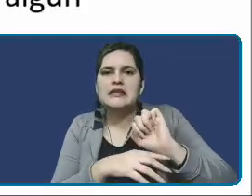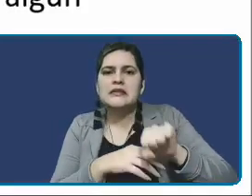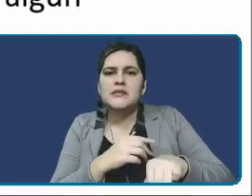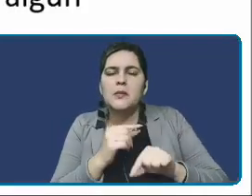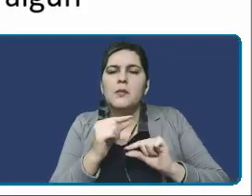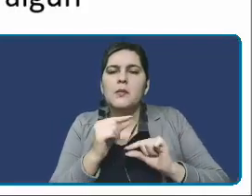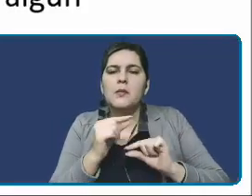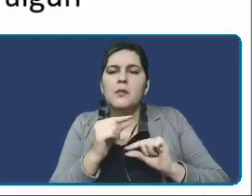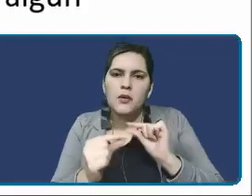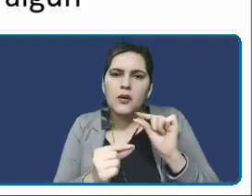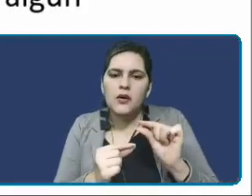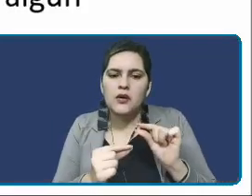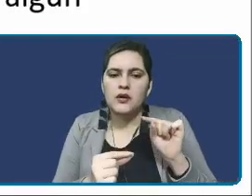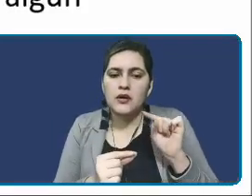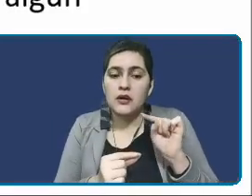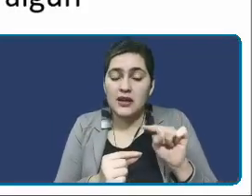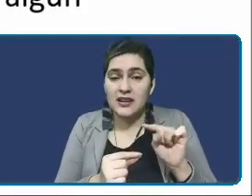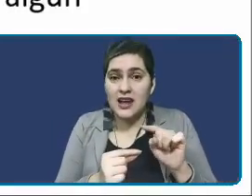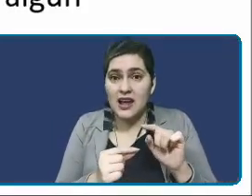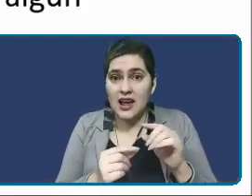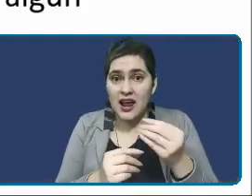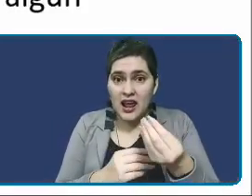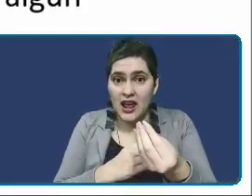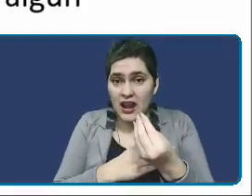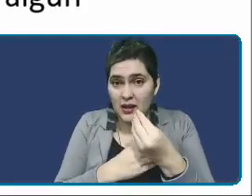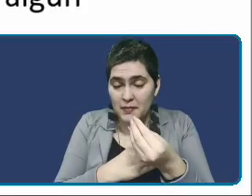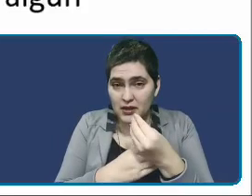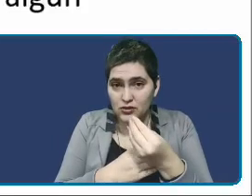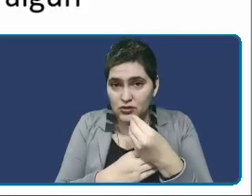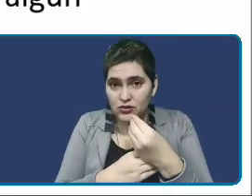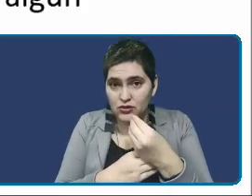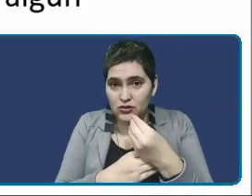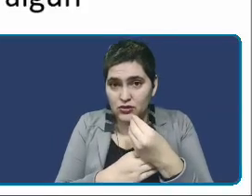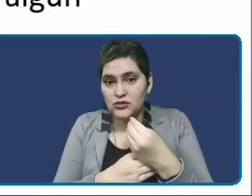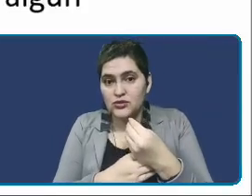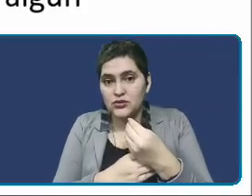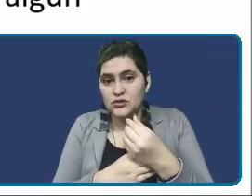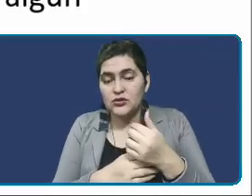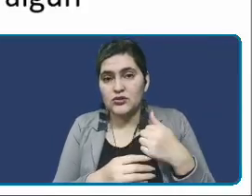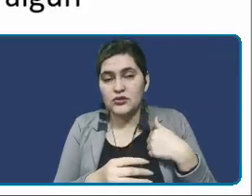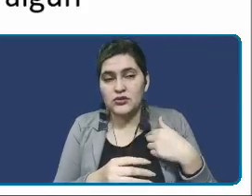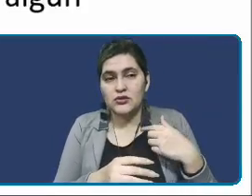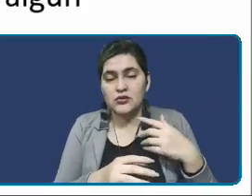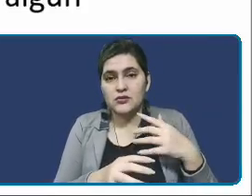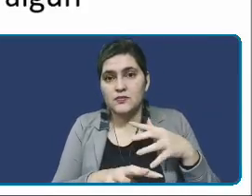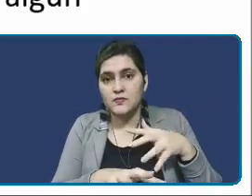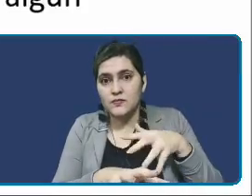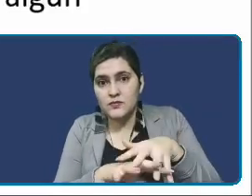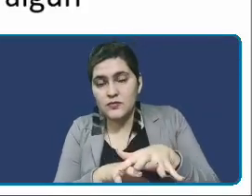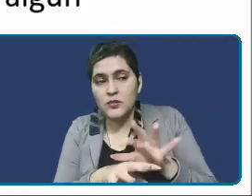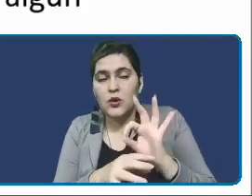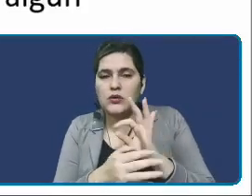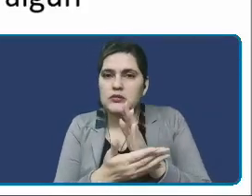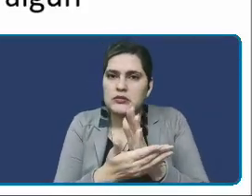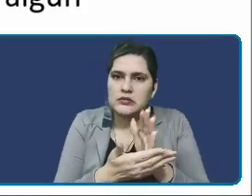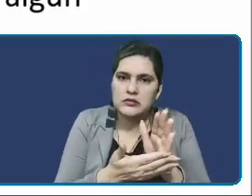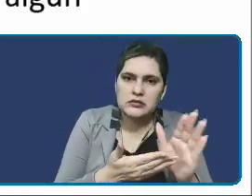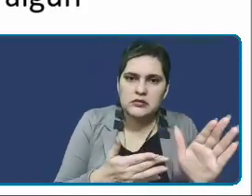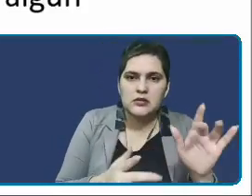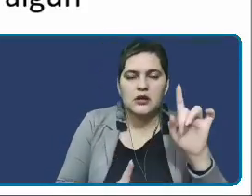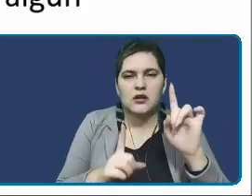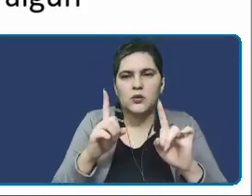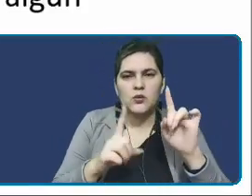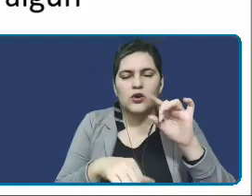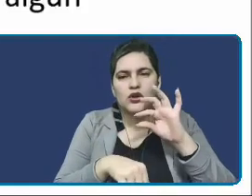nada de aquellos alimentos que estoy yo tratando de incorporar o de restringir porque tenga alguna indicación